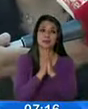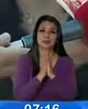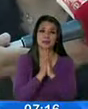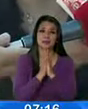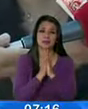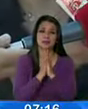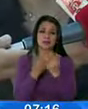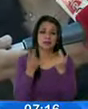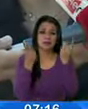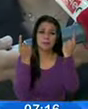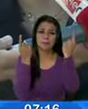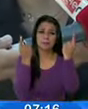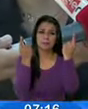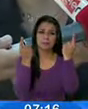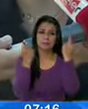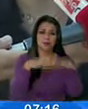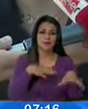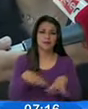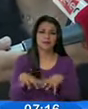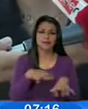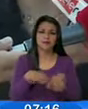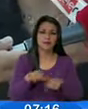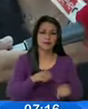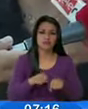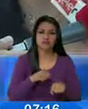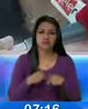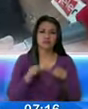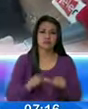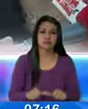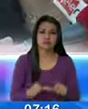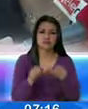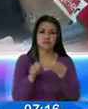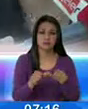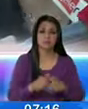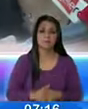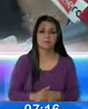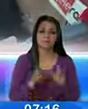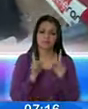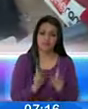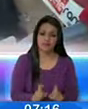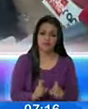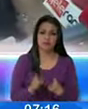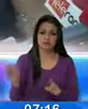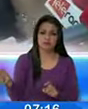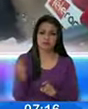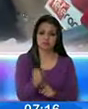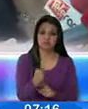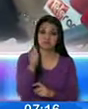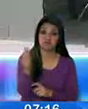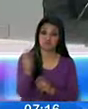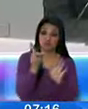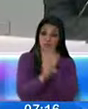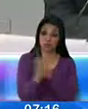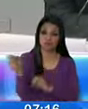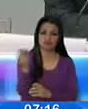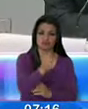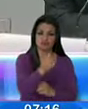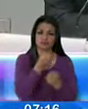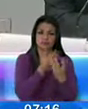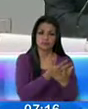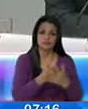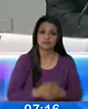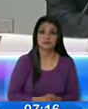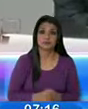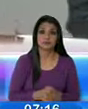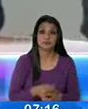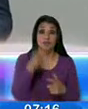de inmediato la práctica de varias diligencias en donde naturalmente deberán comparecer los propios denunciantes. El fiscal general anunció